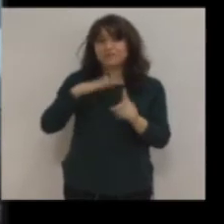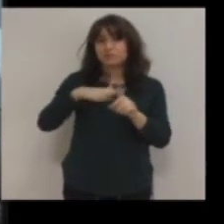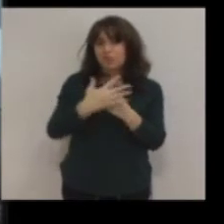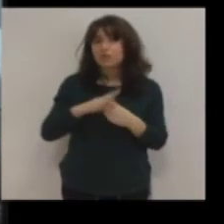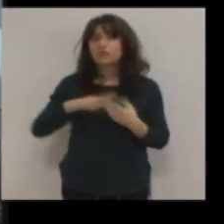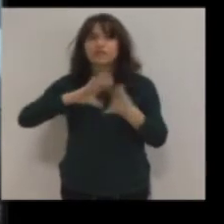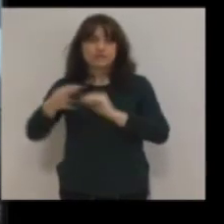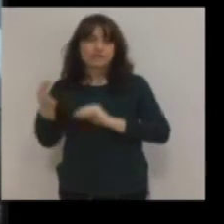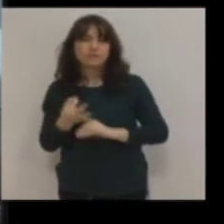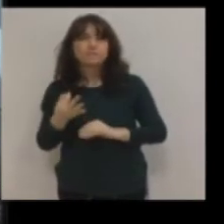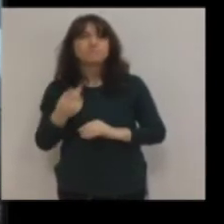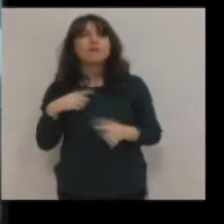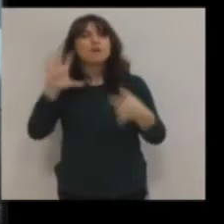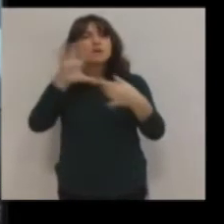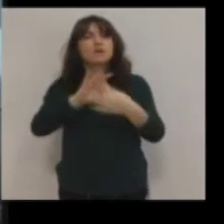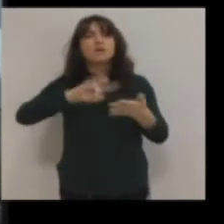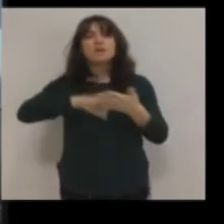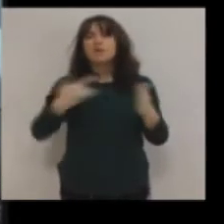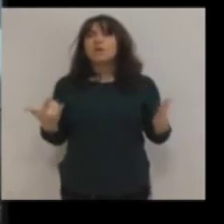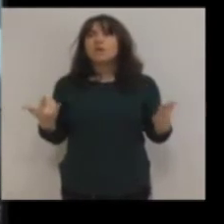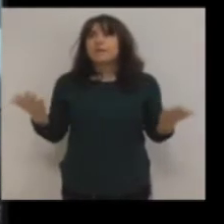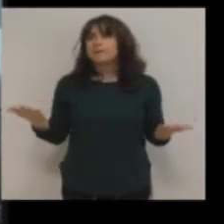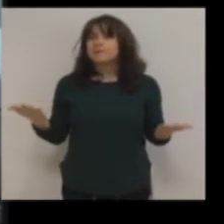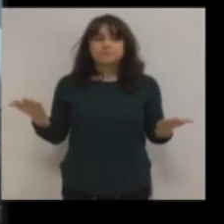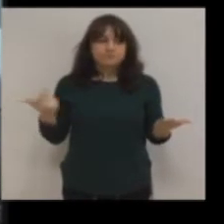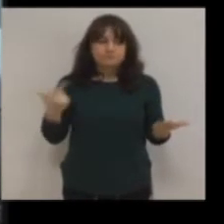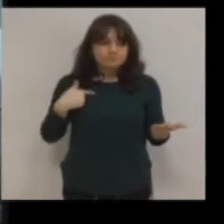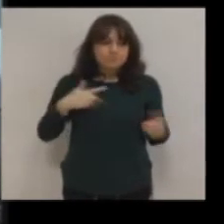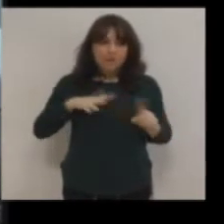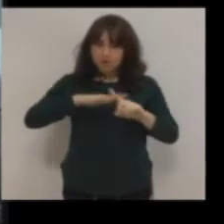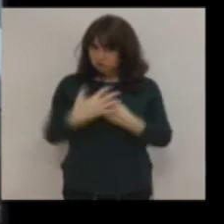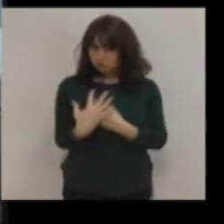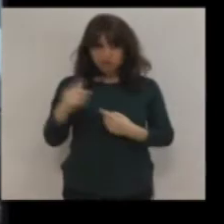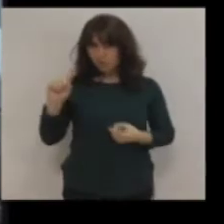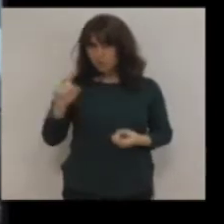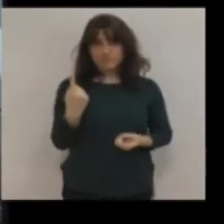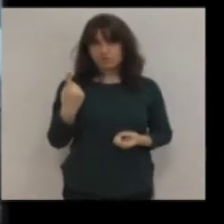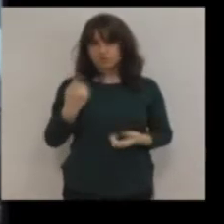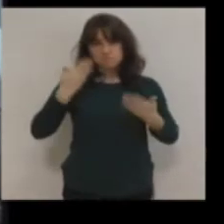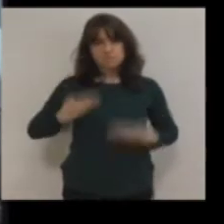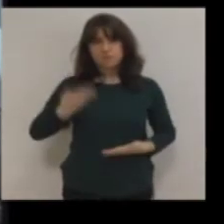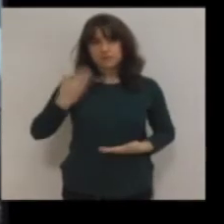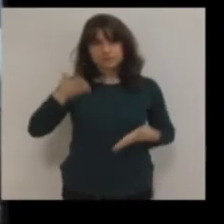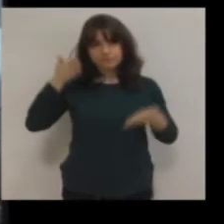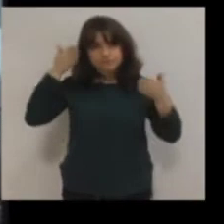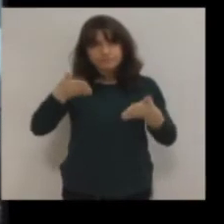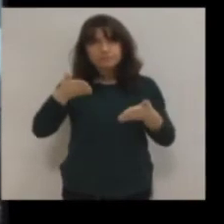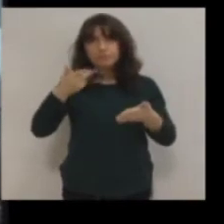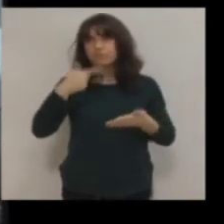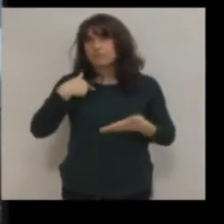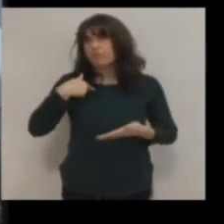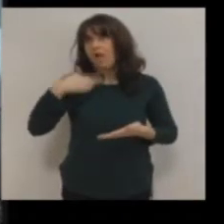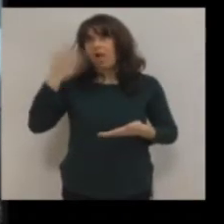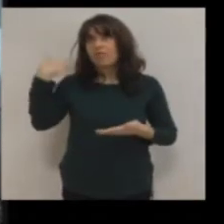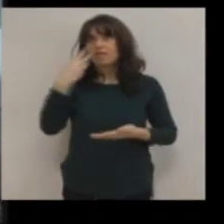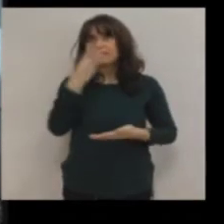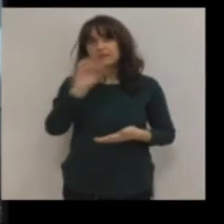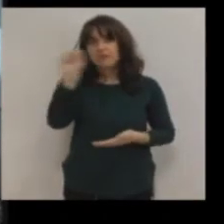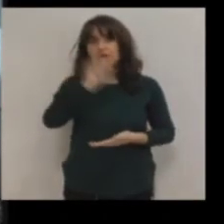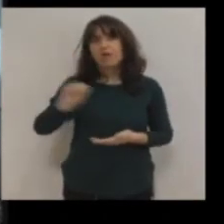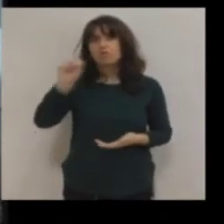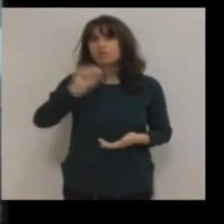a la tecnología, a ver, hay que ver el contexto, lo primero de todo. Quiero decir, hace 30 años, donde no